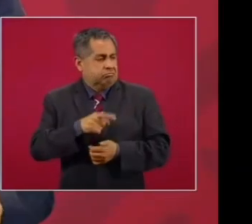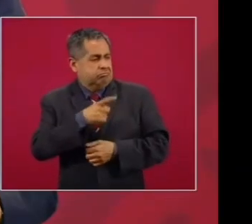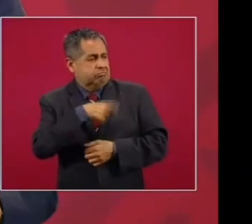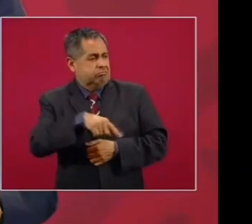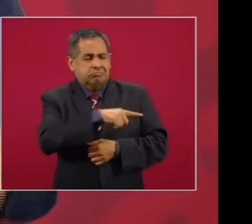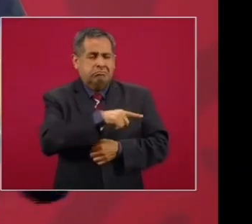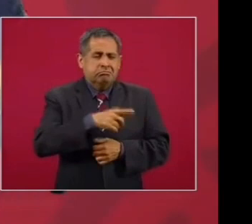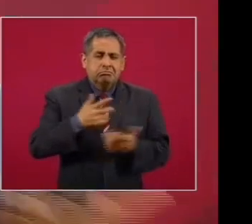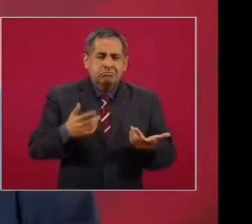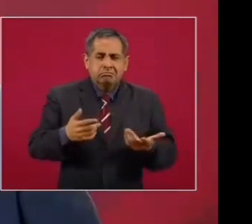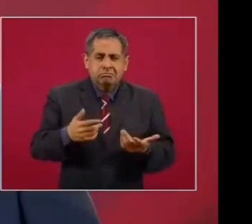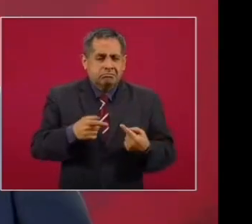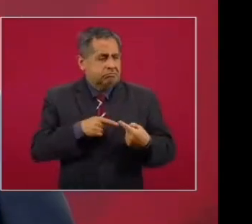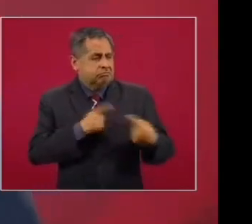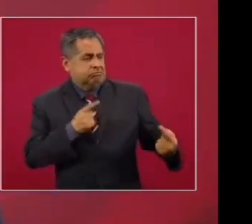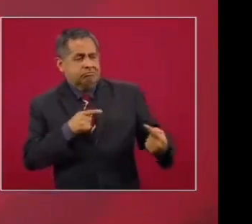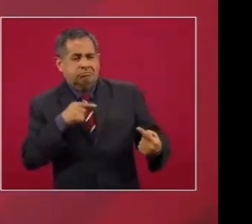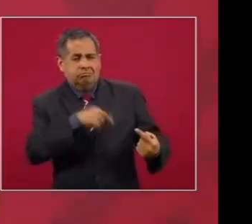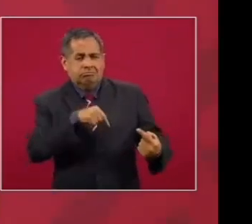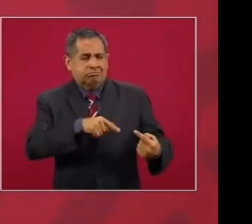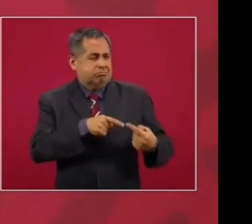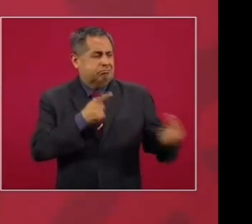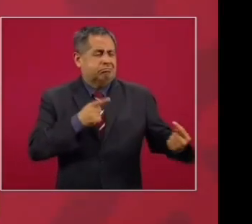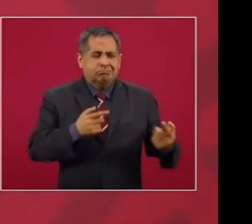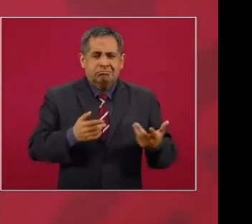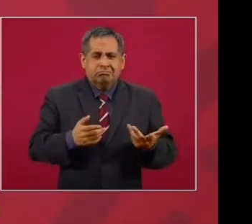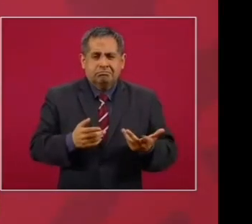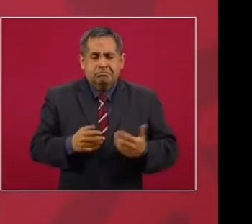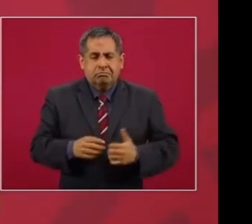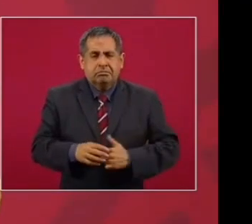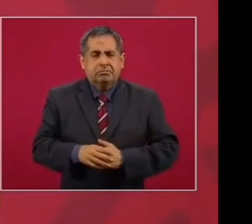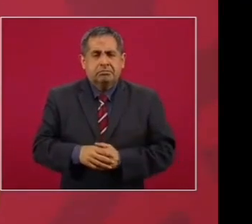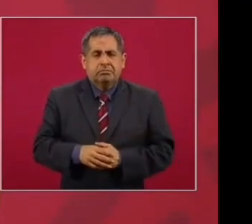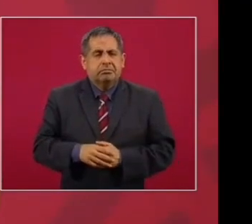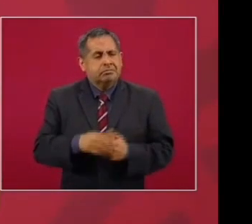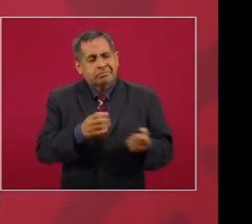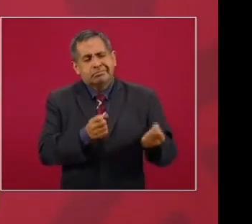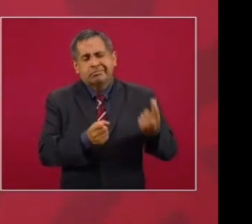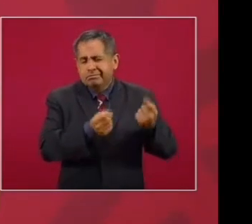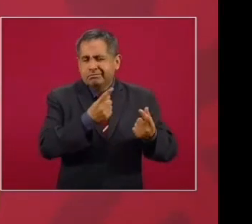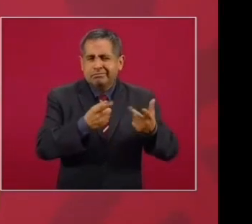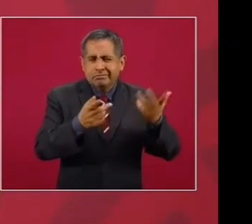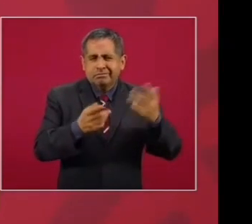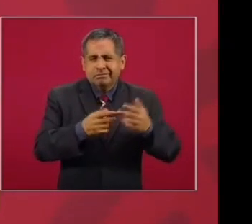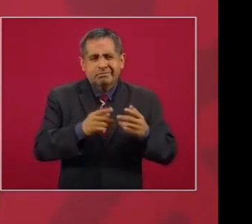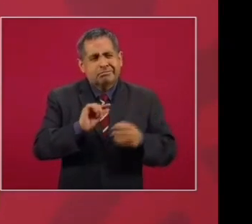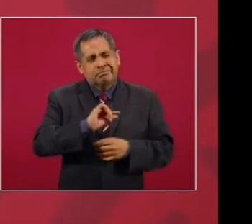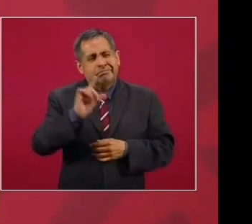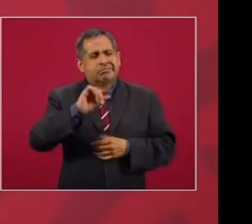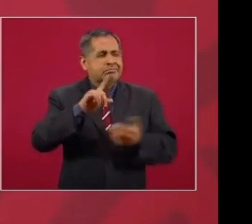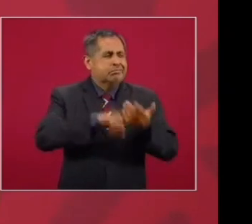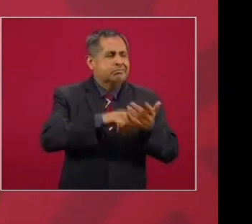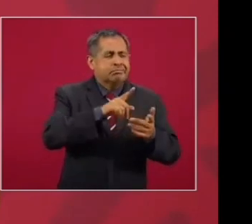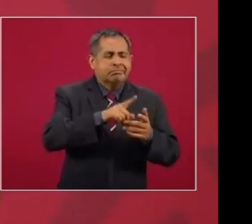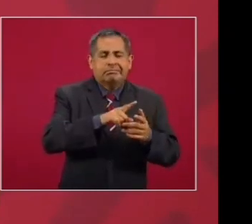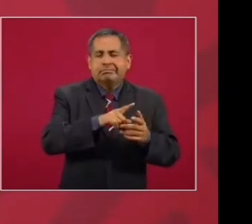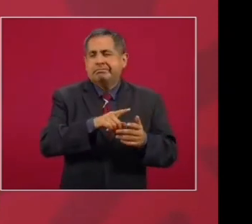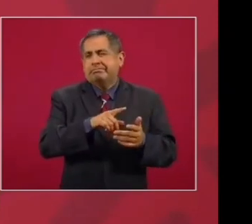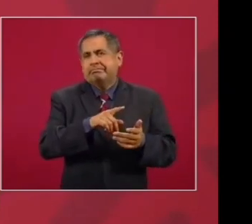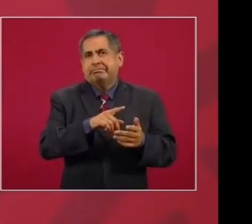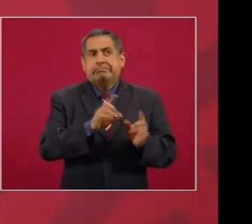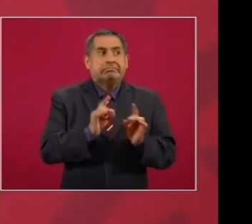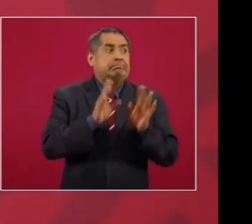ruido, pues son nuestros adversarios aquí y algunos diplomáticos